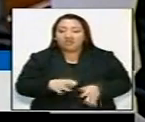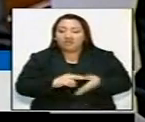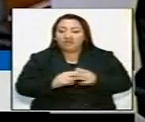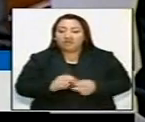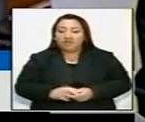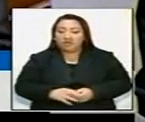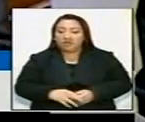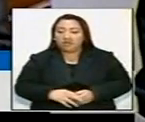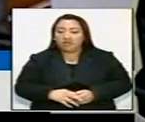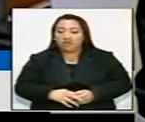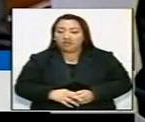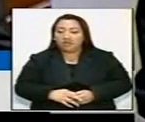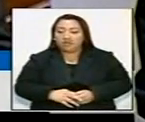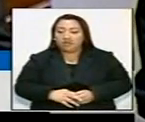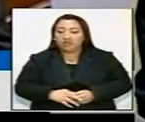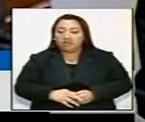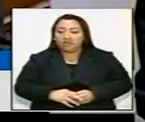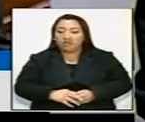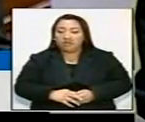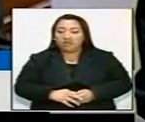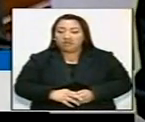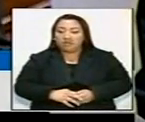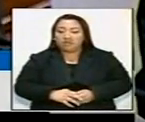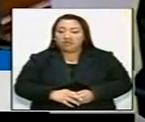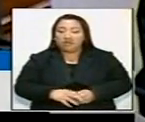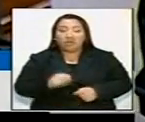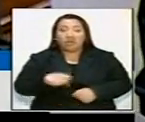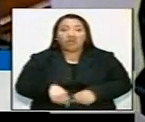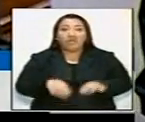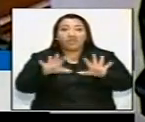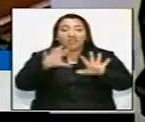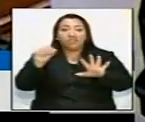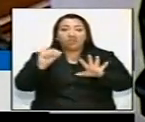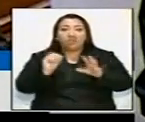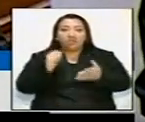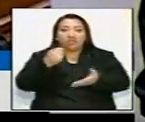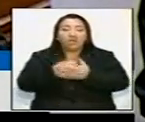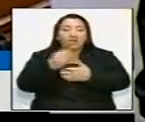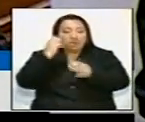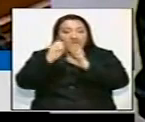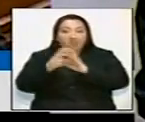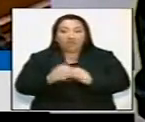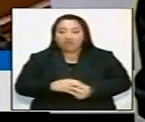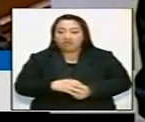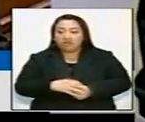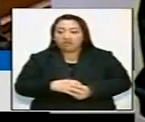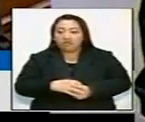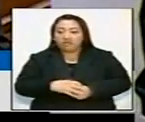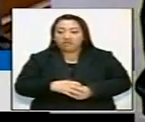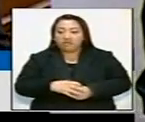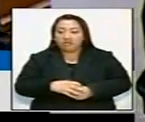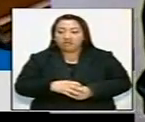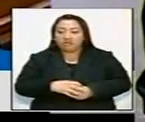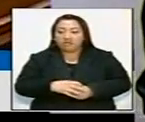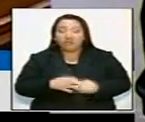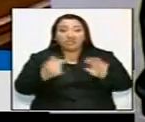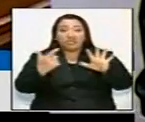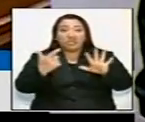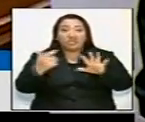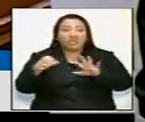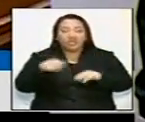decir, hoy, de cada 10 soles que invertimos en minería, 7 se producen en el